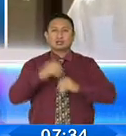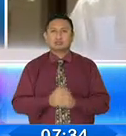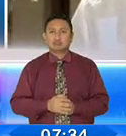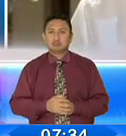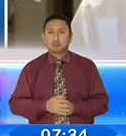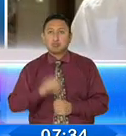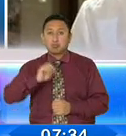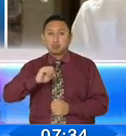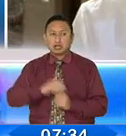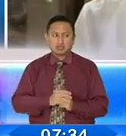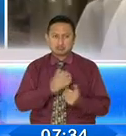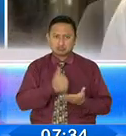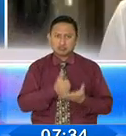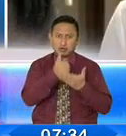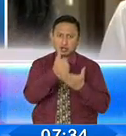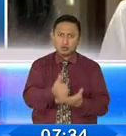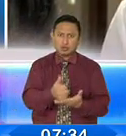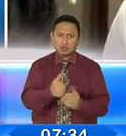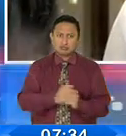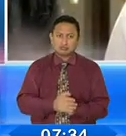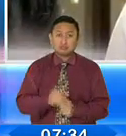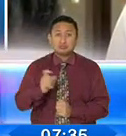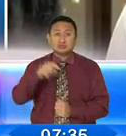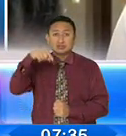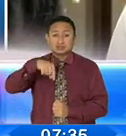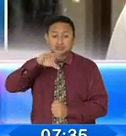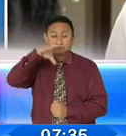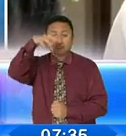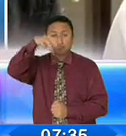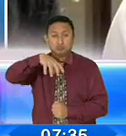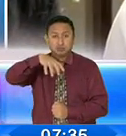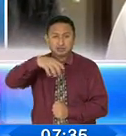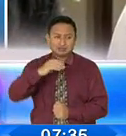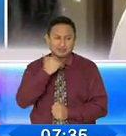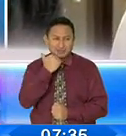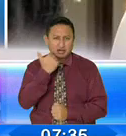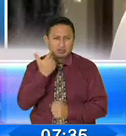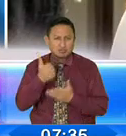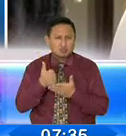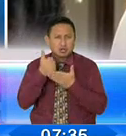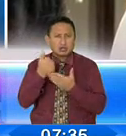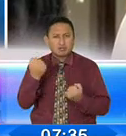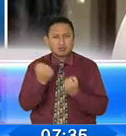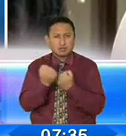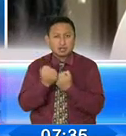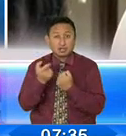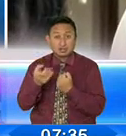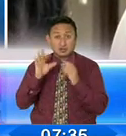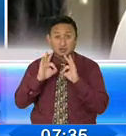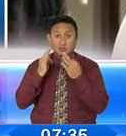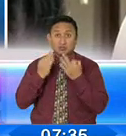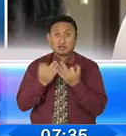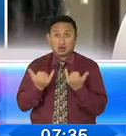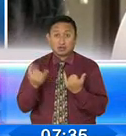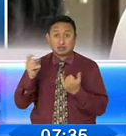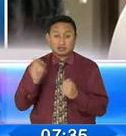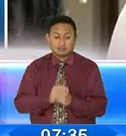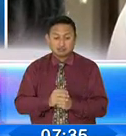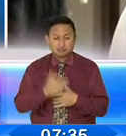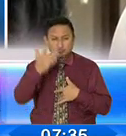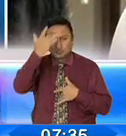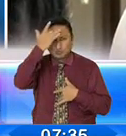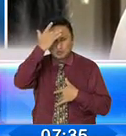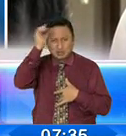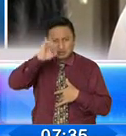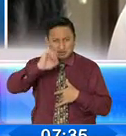hagan presente. Es necesario que también el Estado pueda de alguna manera apoyar a esta familia que hoy necesita. Es una enfermedad que le